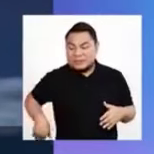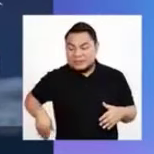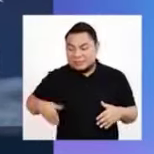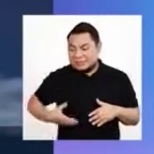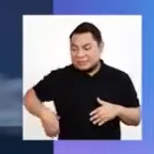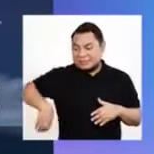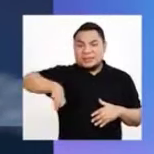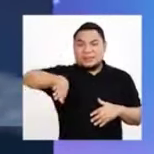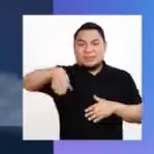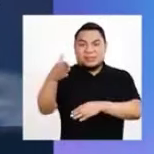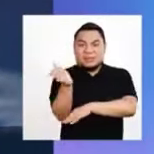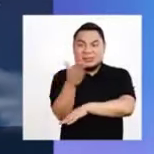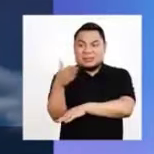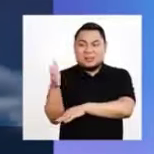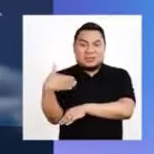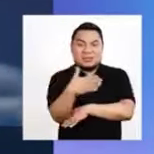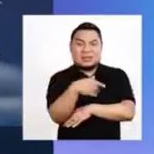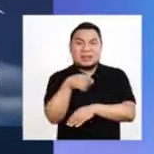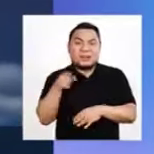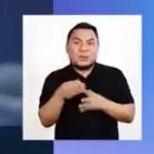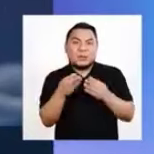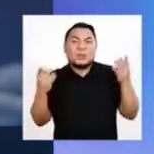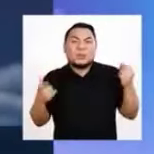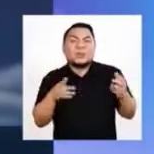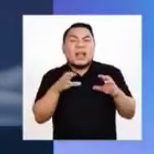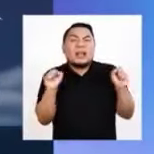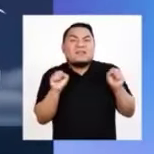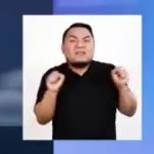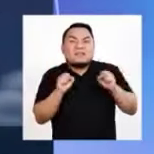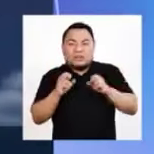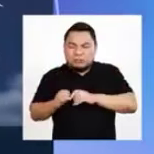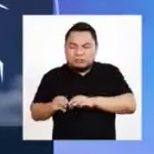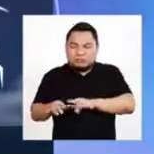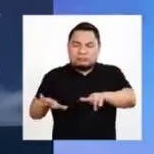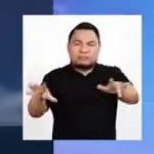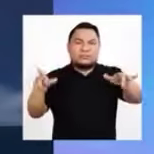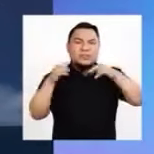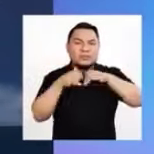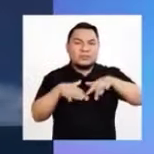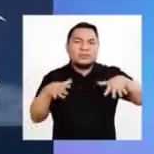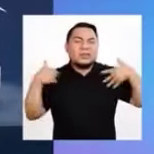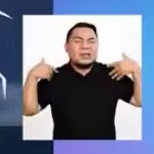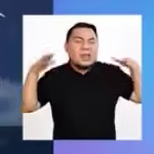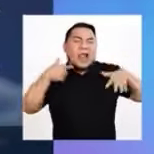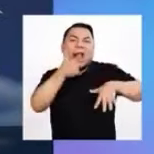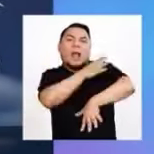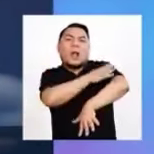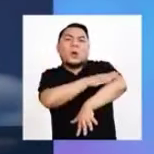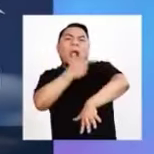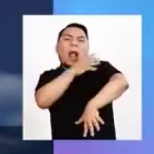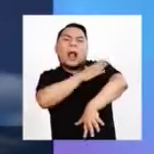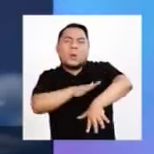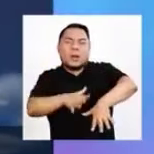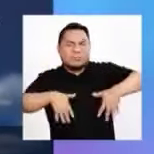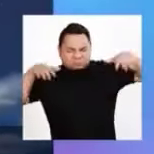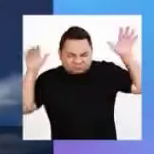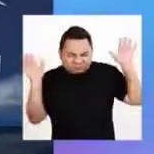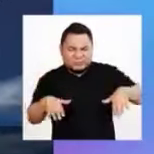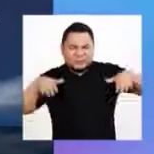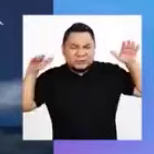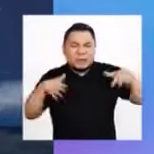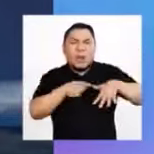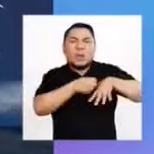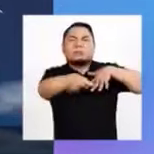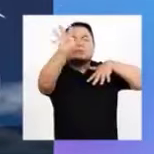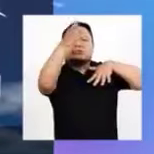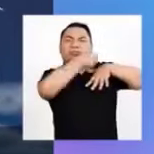De su cola de pez salió bastante granizo. Al sacudir las alas empapadas, hizo llover